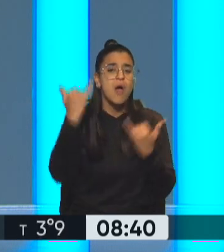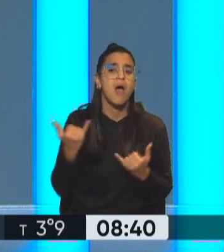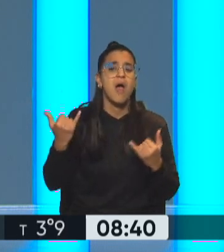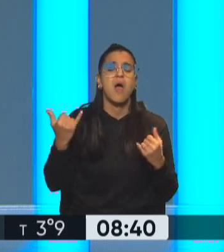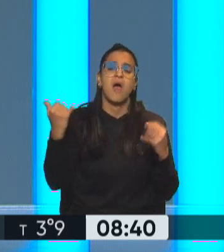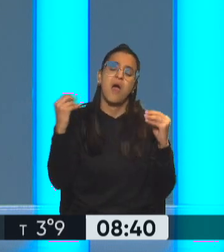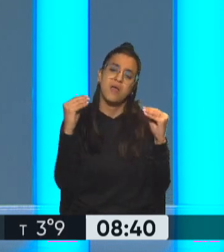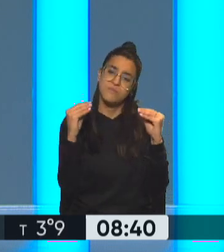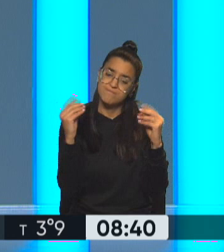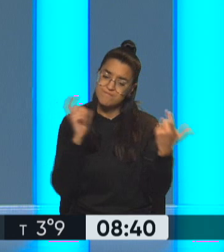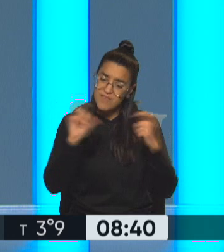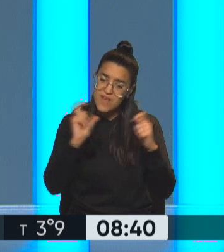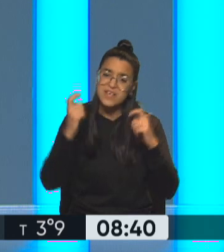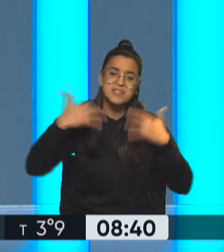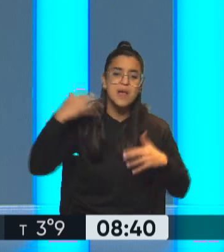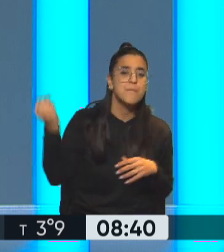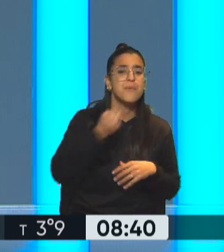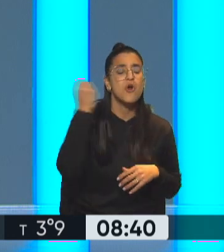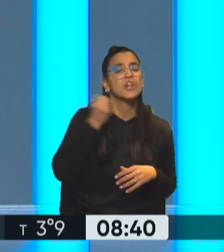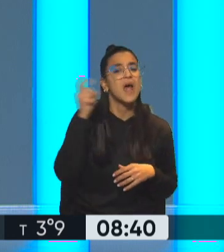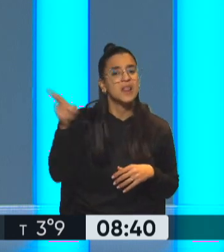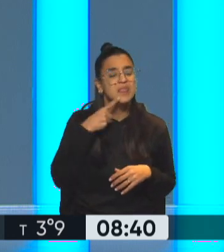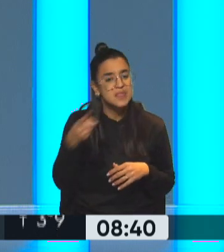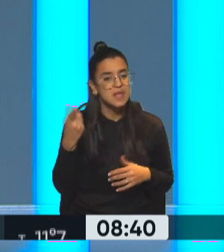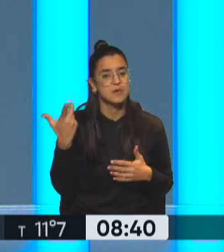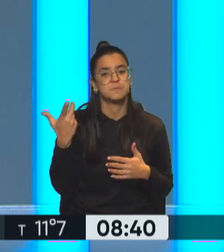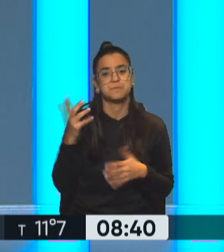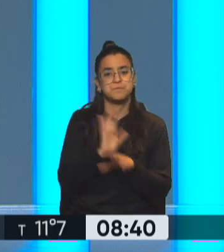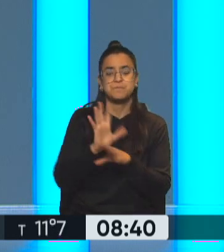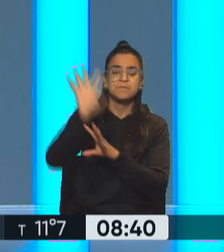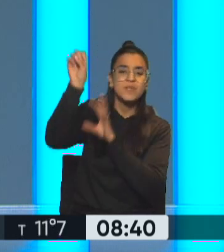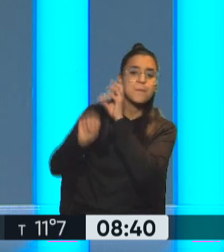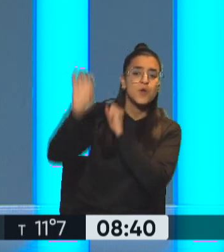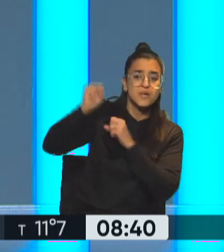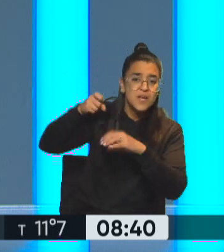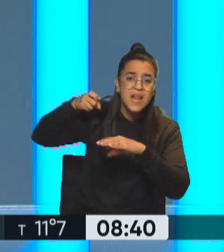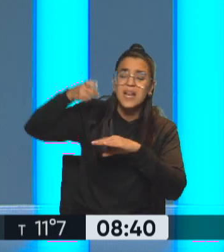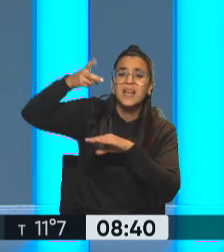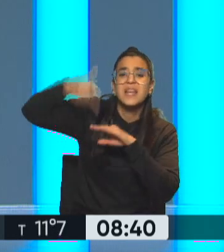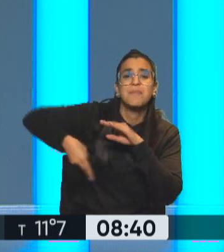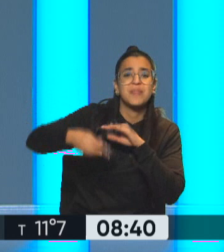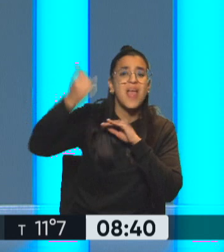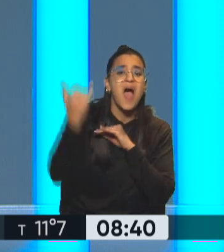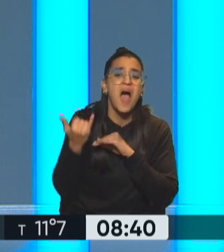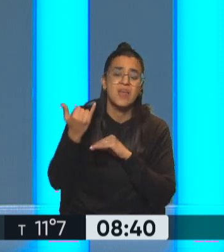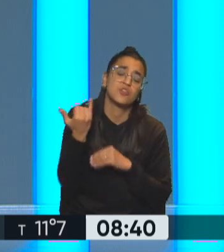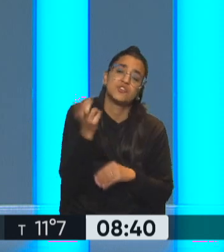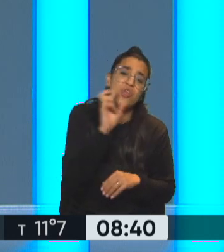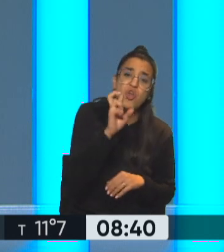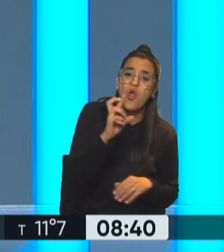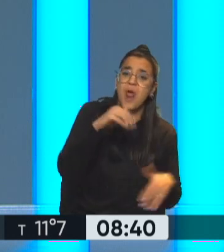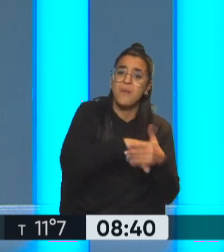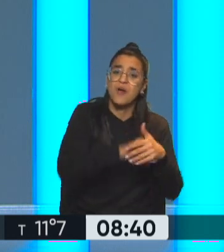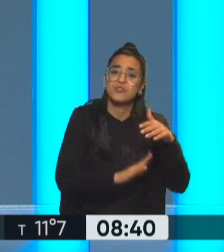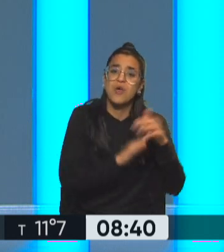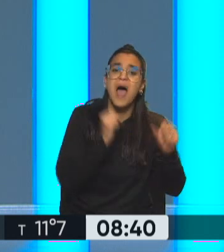muy importante. Tenemos las limitaciones de las importaciones a tomar el dólar del Banco Central